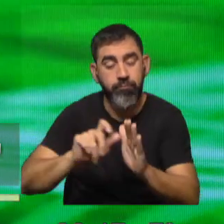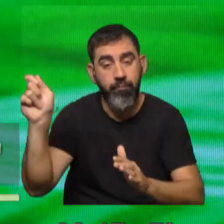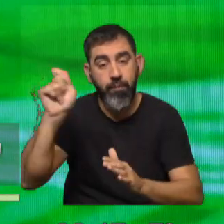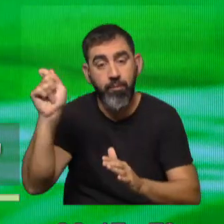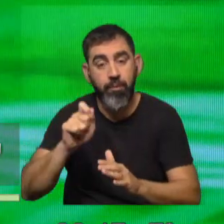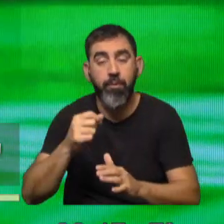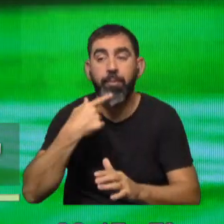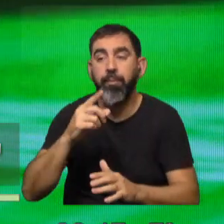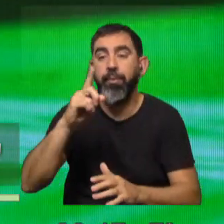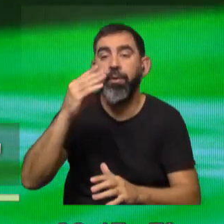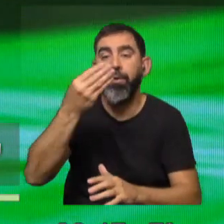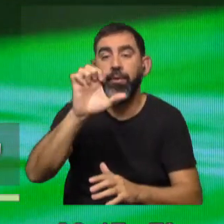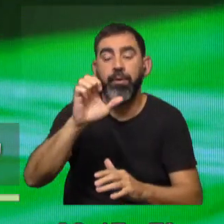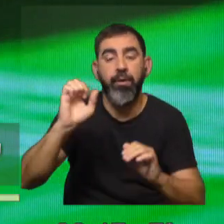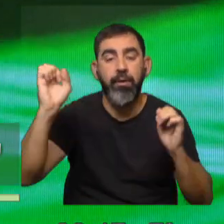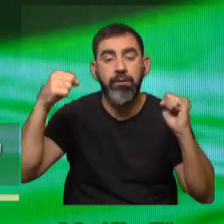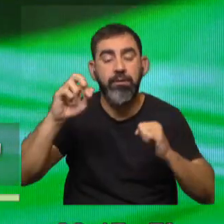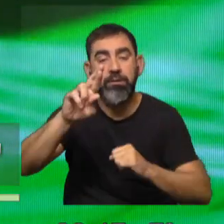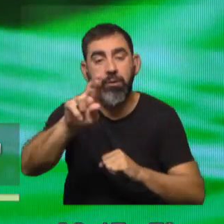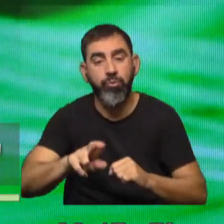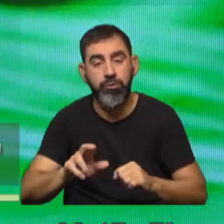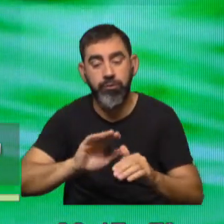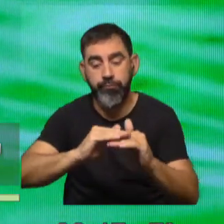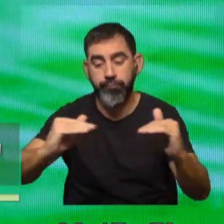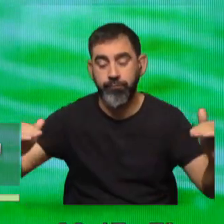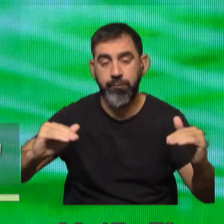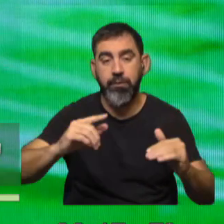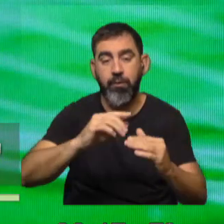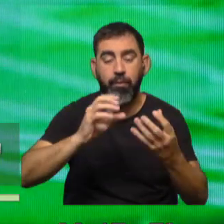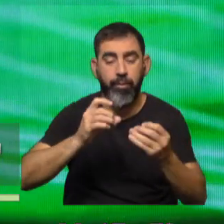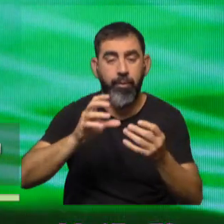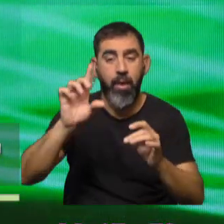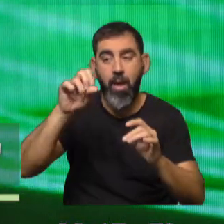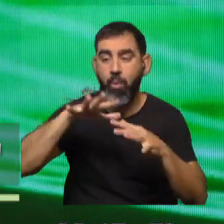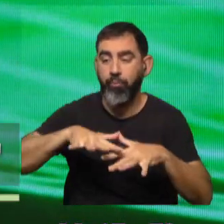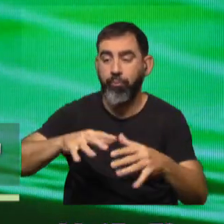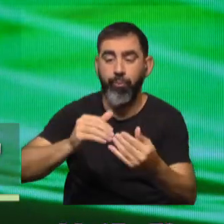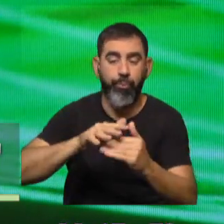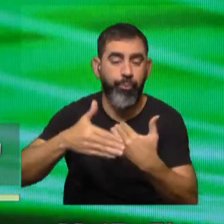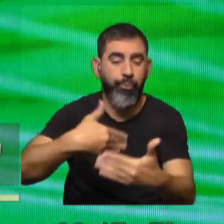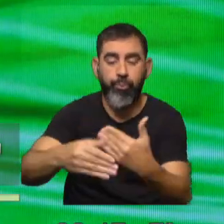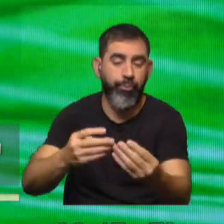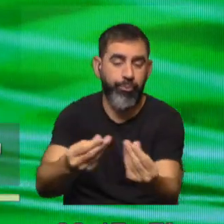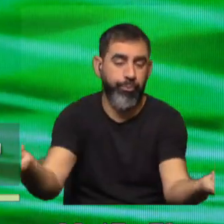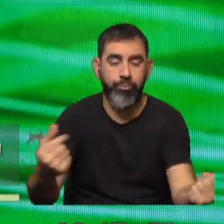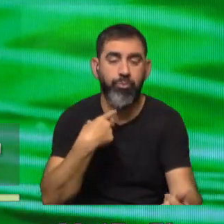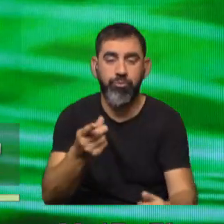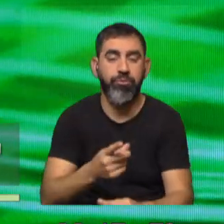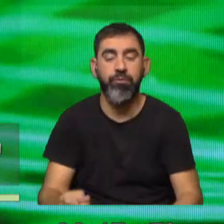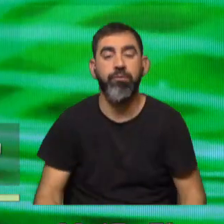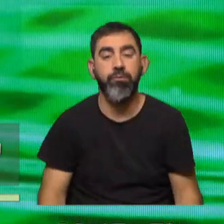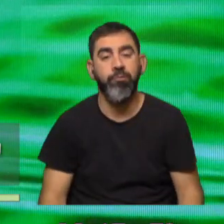como el dique en el río Santa Lucía que a las pocas semanas fue barrido por las aguas y realmente no funcionó o sea parte de la ilusión